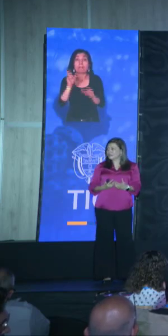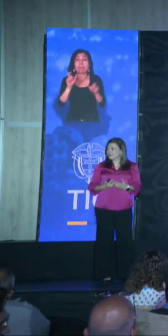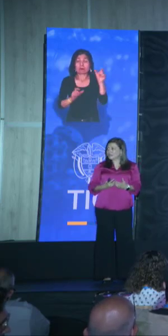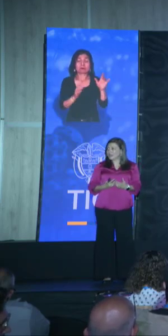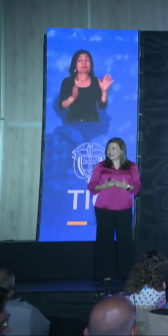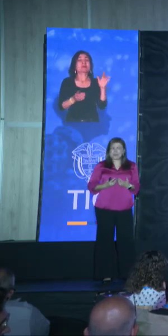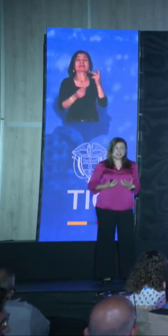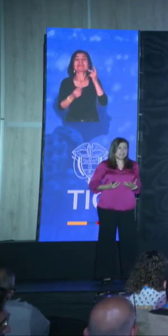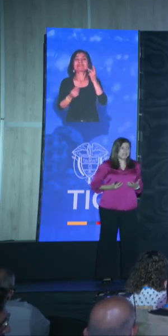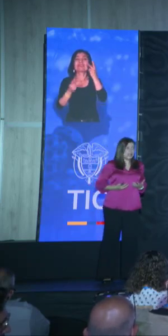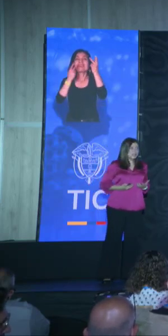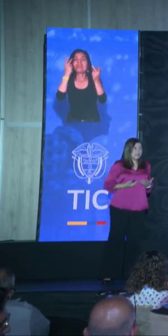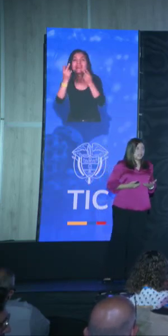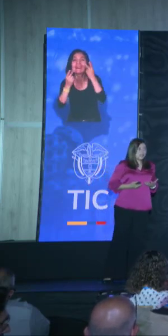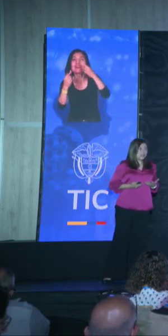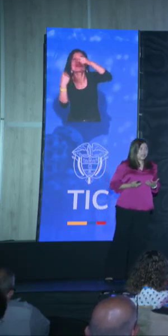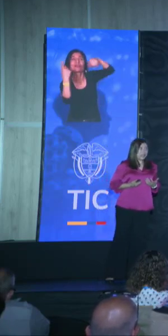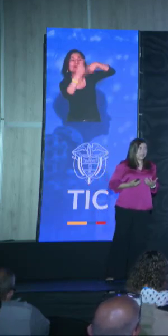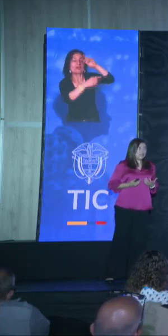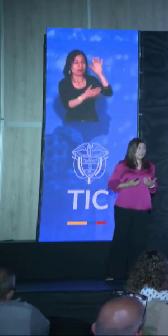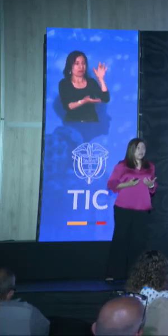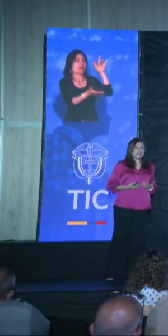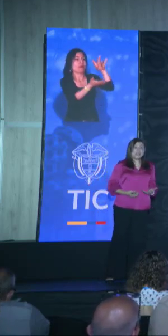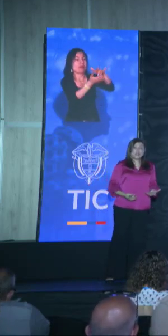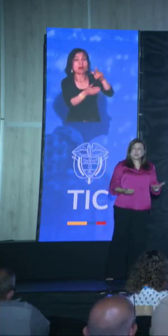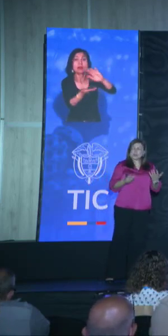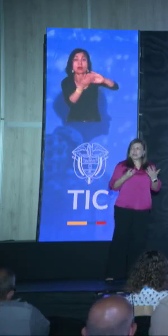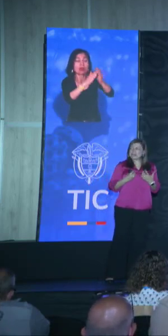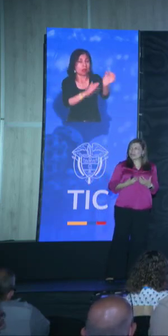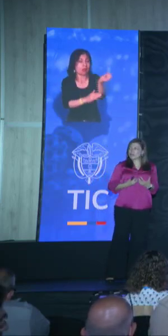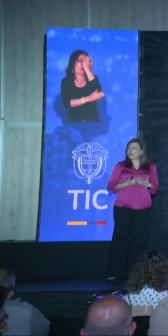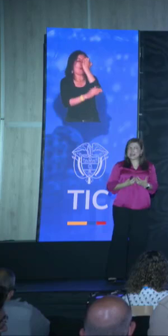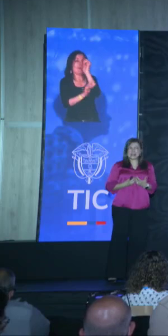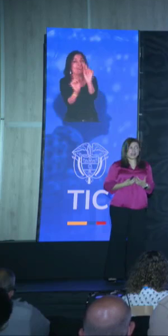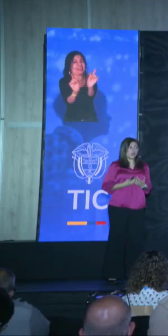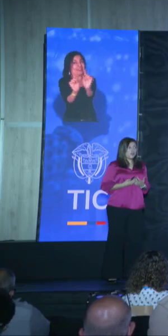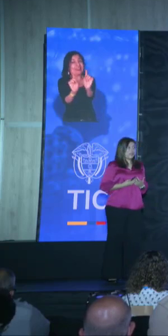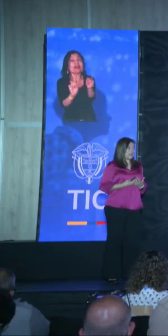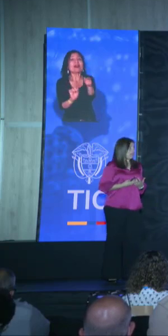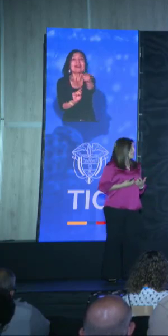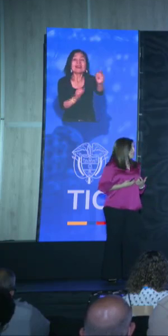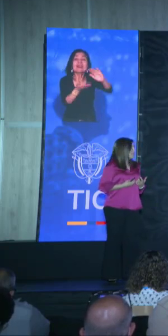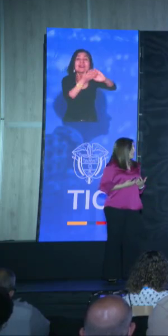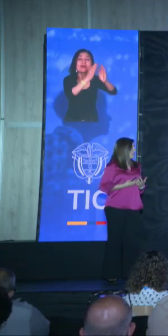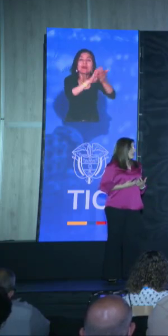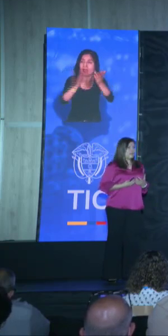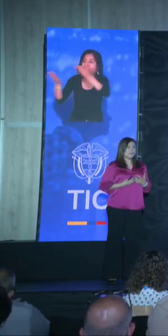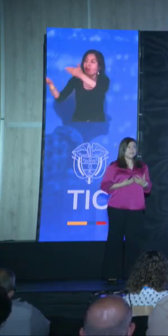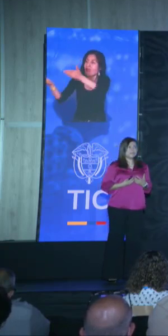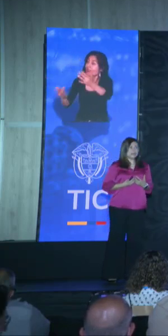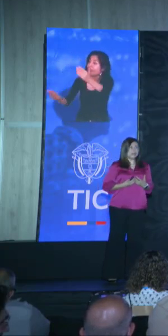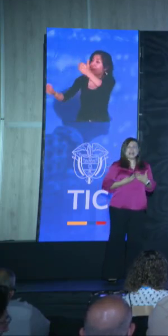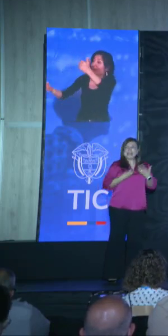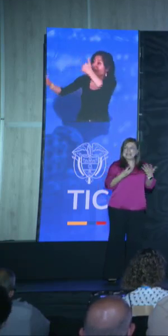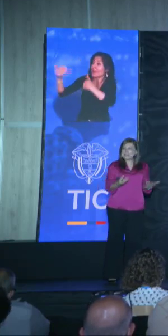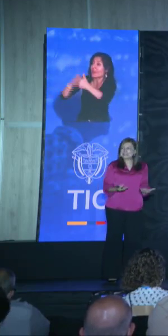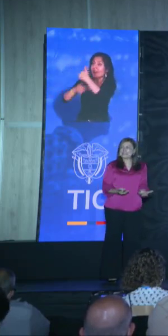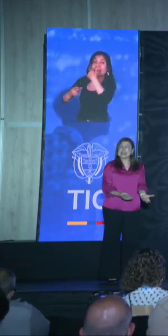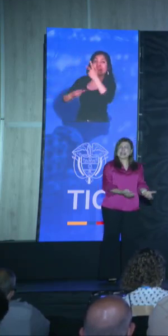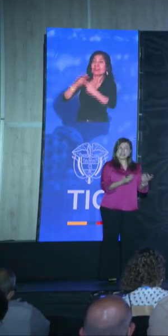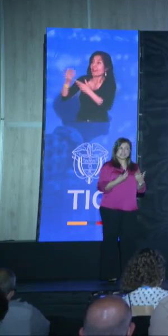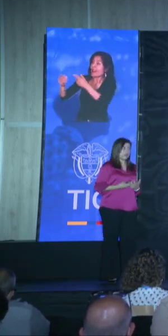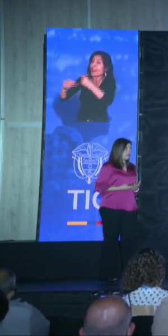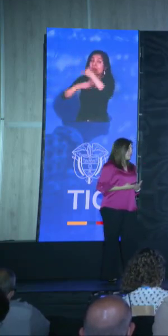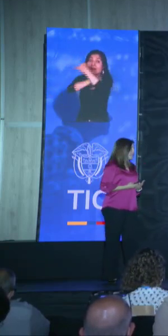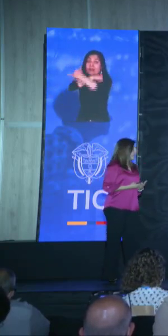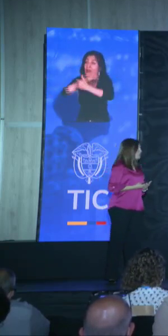rechazados. Queremos que sean bienvenidos por parte de la comunidad, que la comunidad se sienta feliz